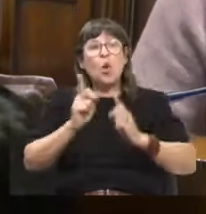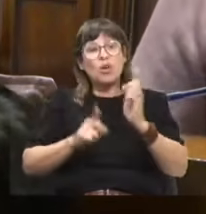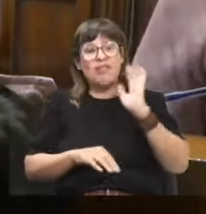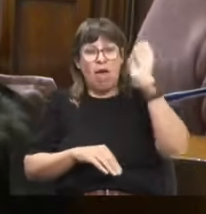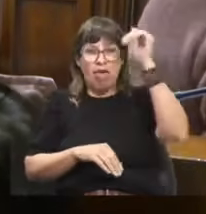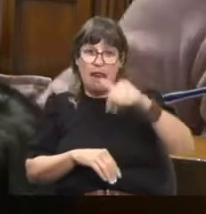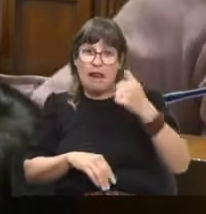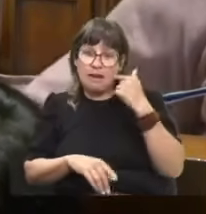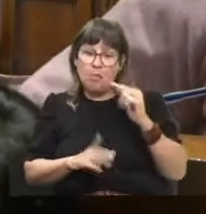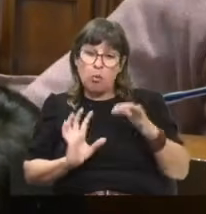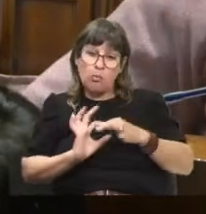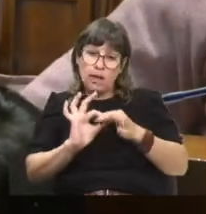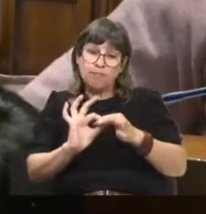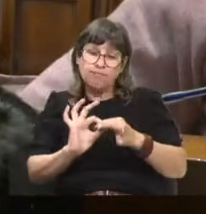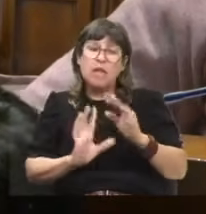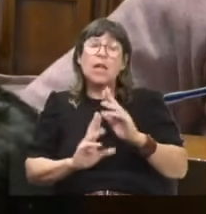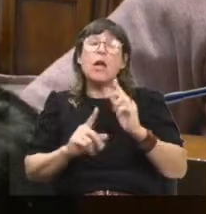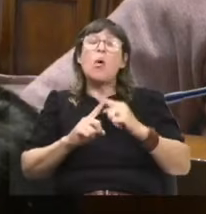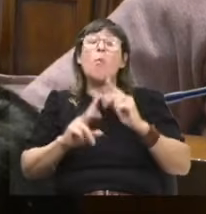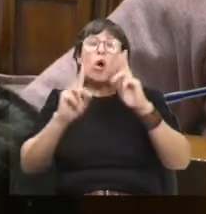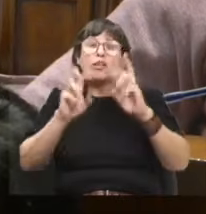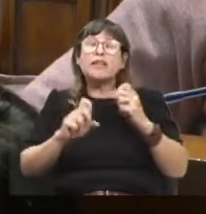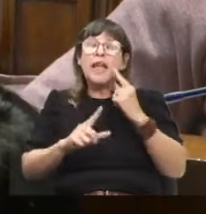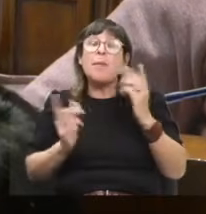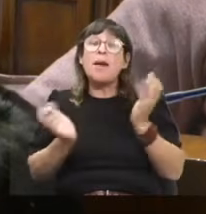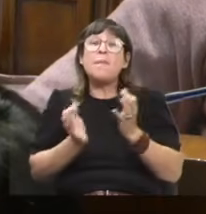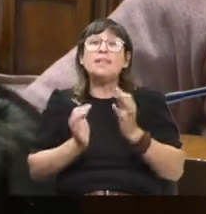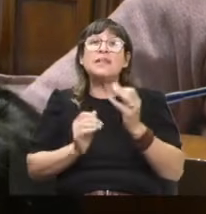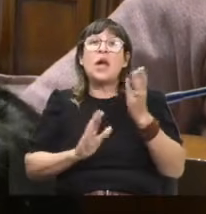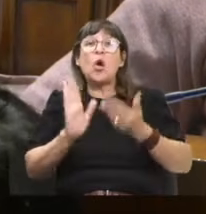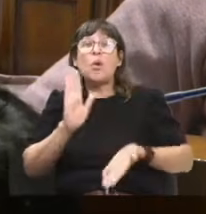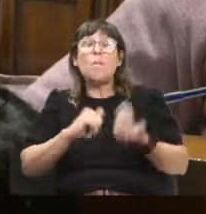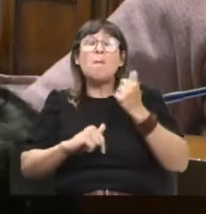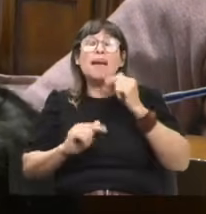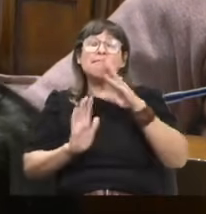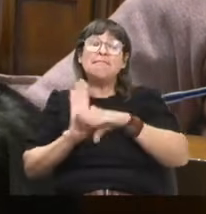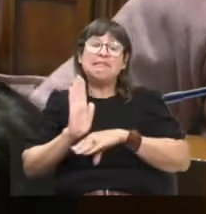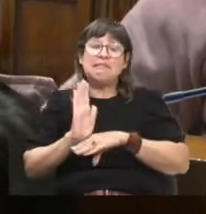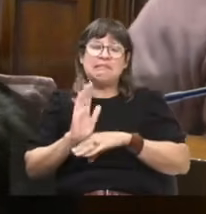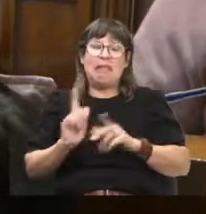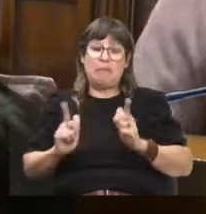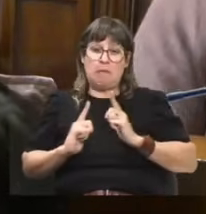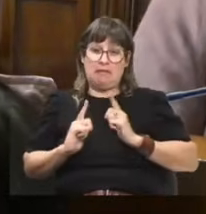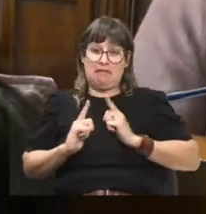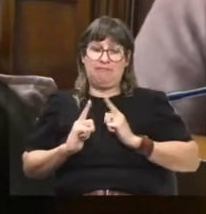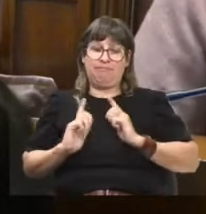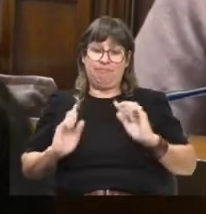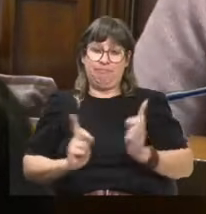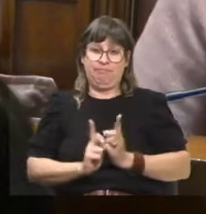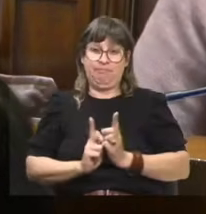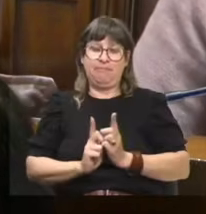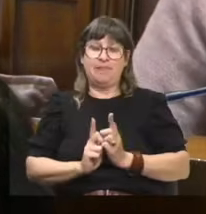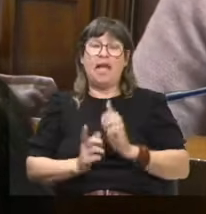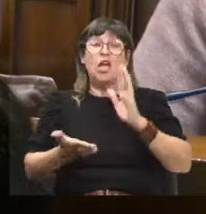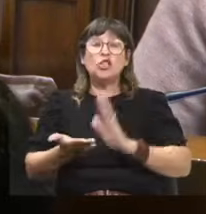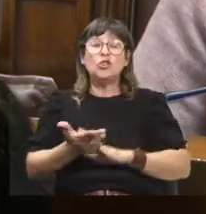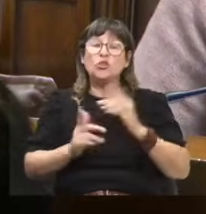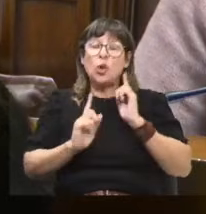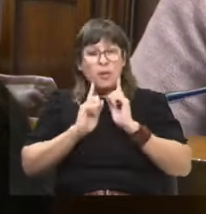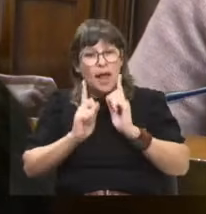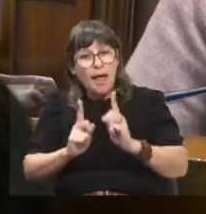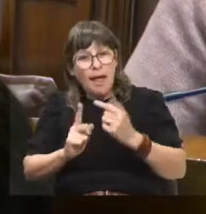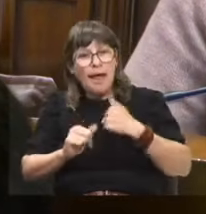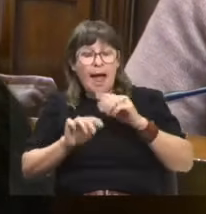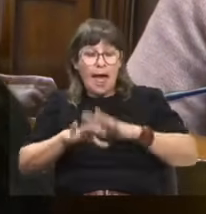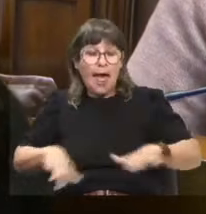República por temas especializados con mayor lista de espera. Con respecto a la atención a la niñez